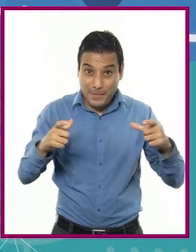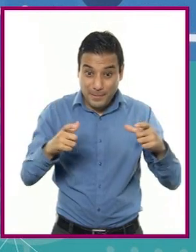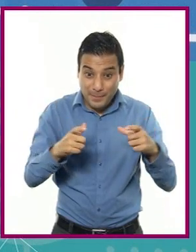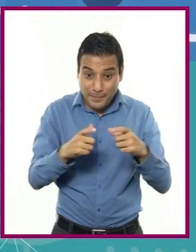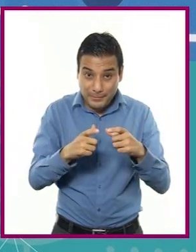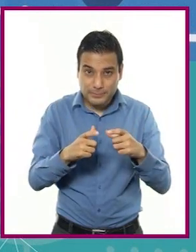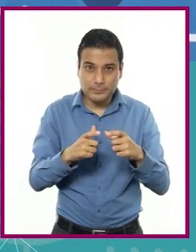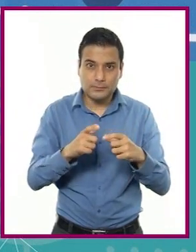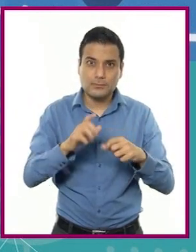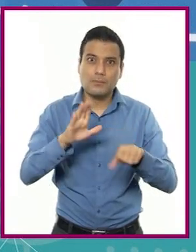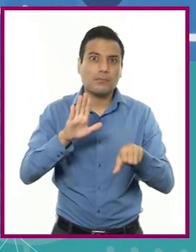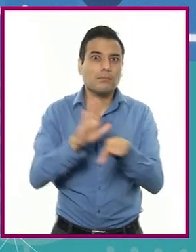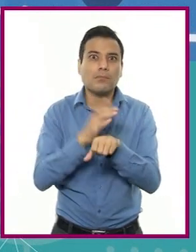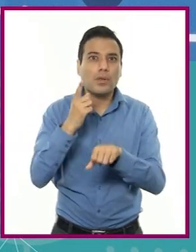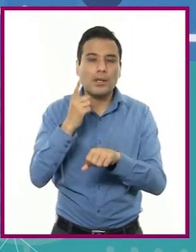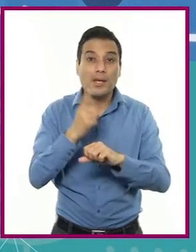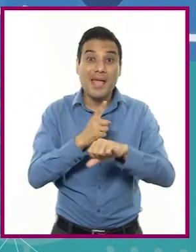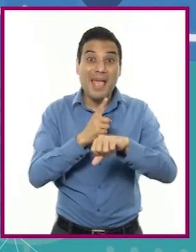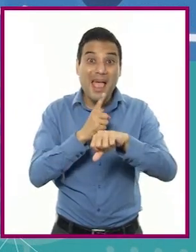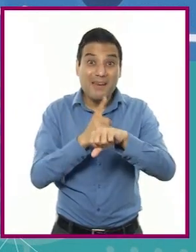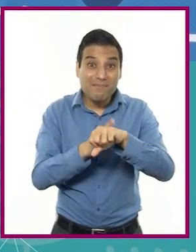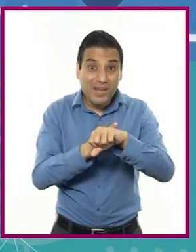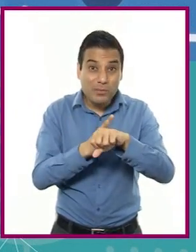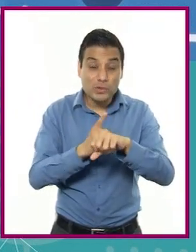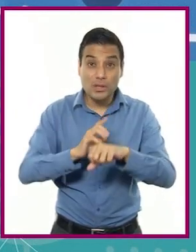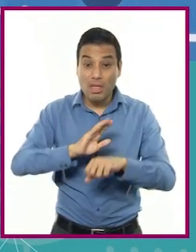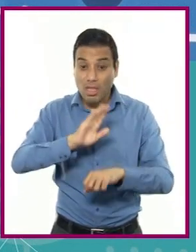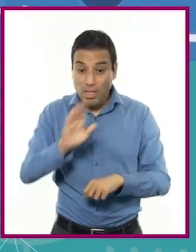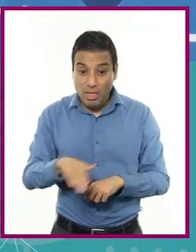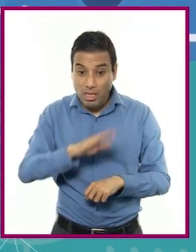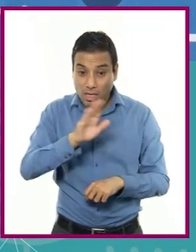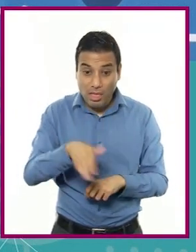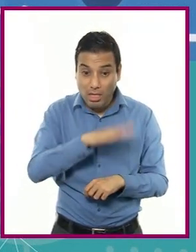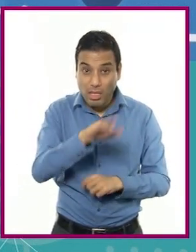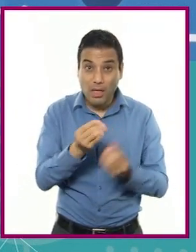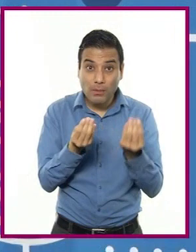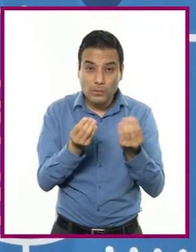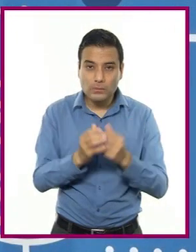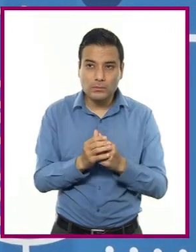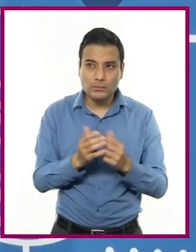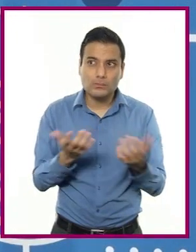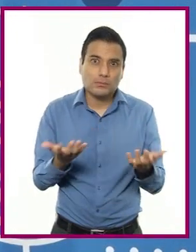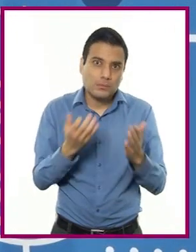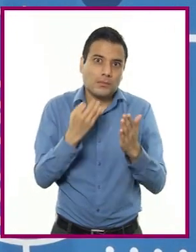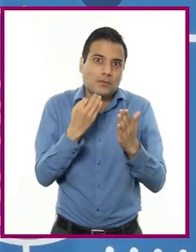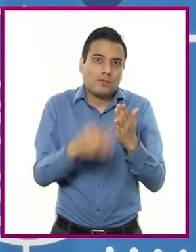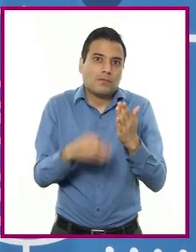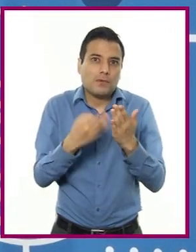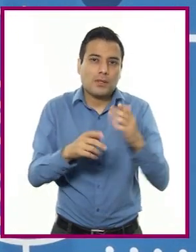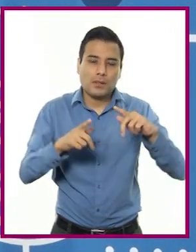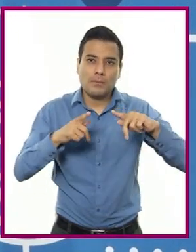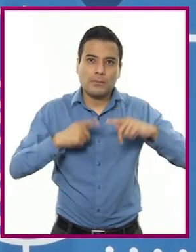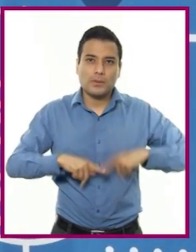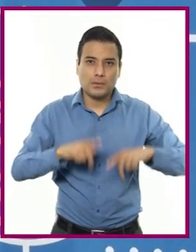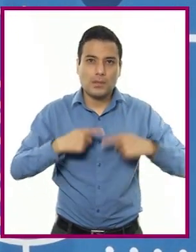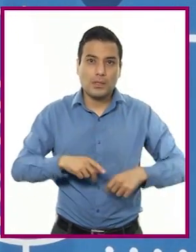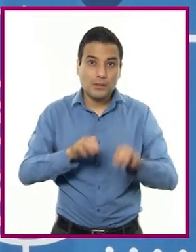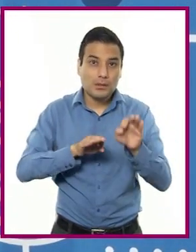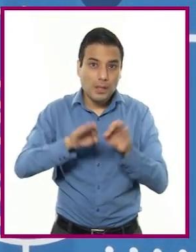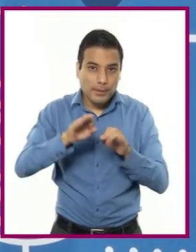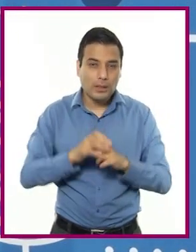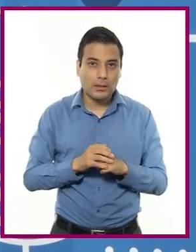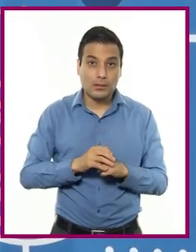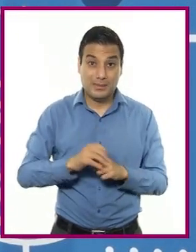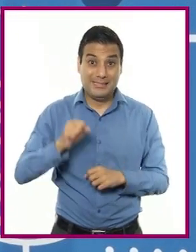en la colonia que generaron la muerte de miles de indígenas en todo el territorio, haciendo que, a principios del